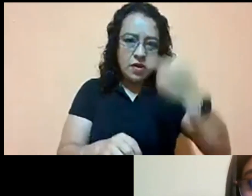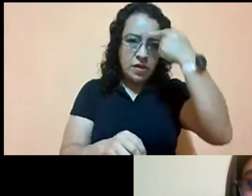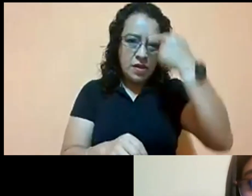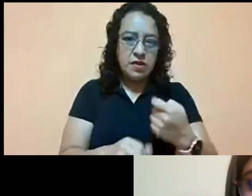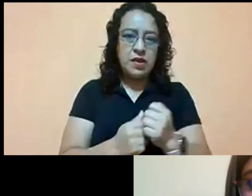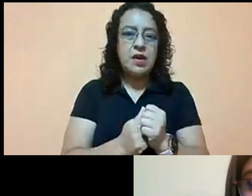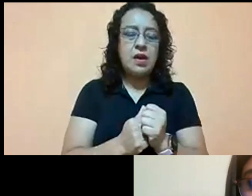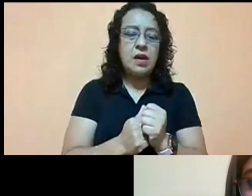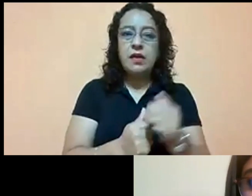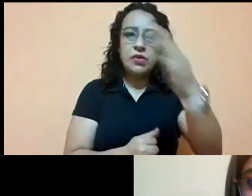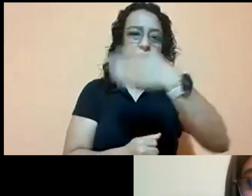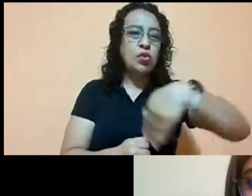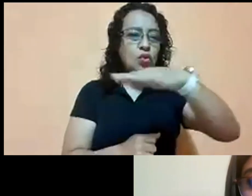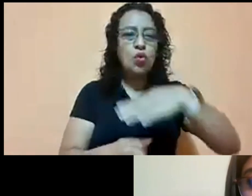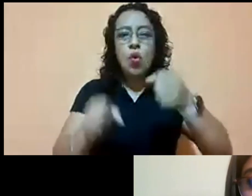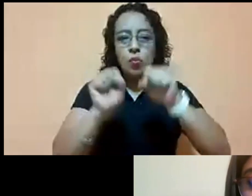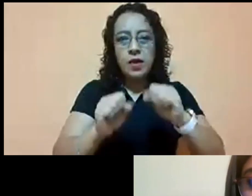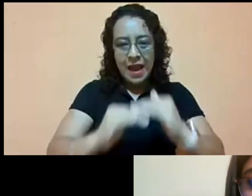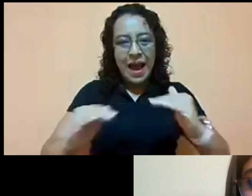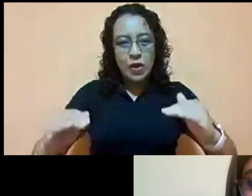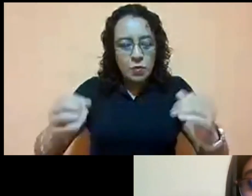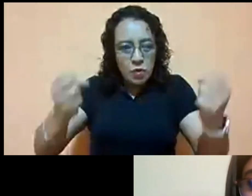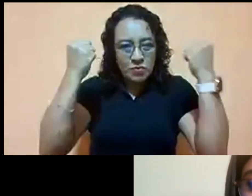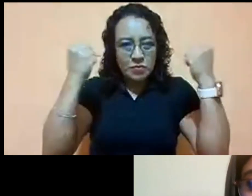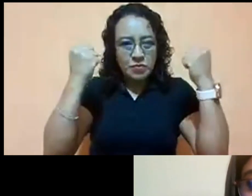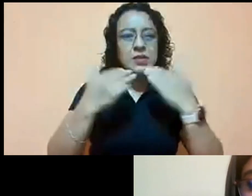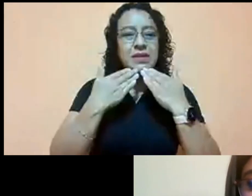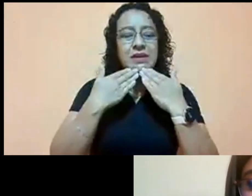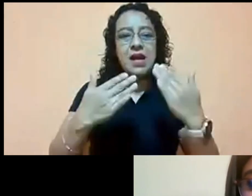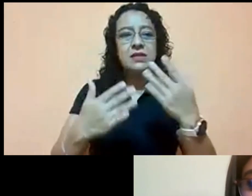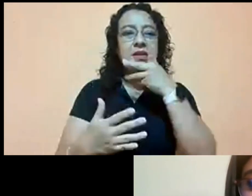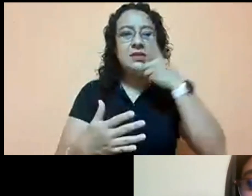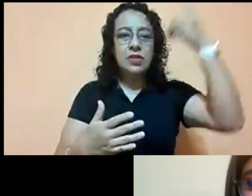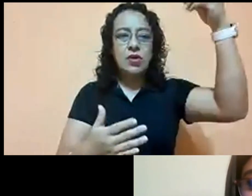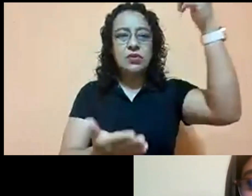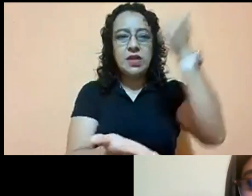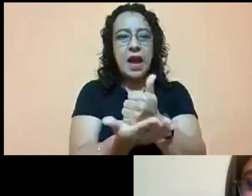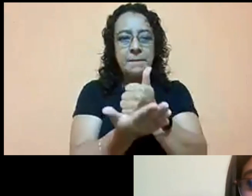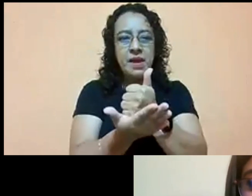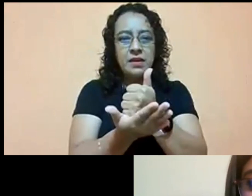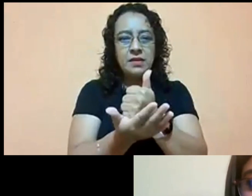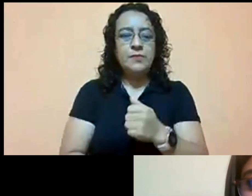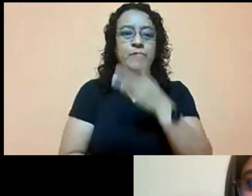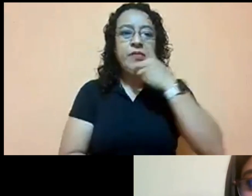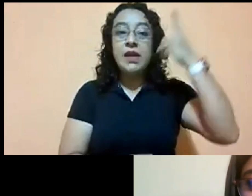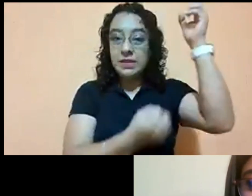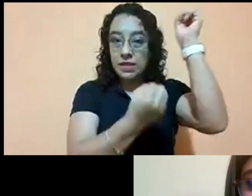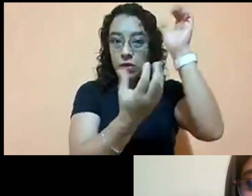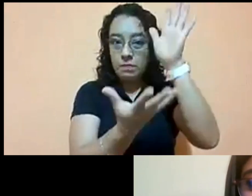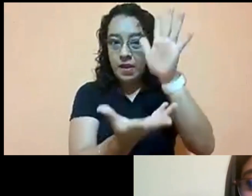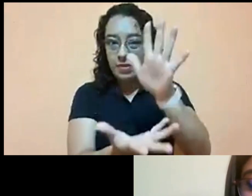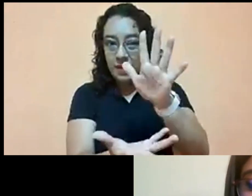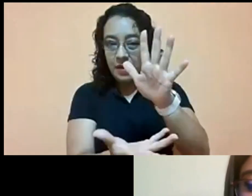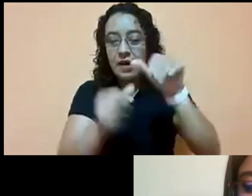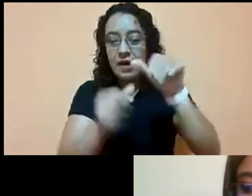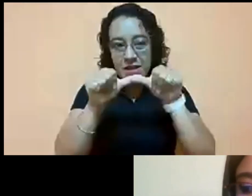estudiantes exitosos. Gracias por todo, Cristo Jesús. Amén y amén. Que el Señor les bendiga y sigamos